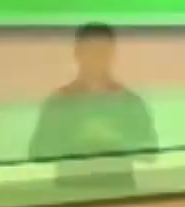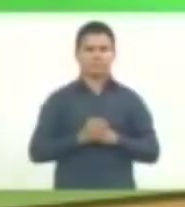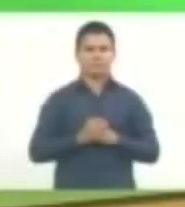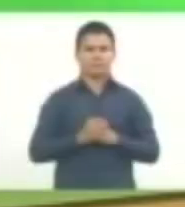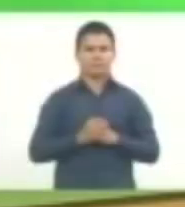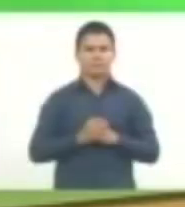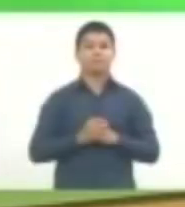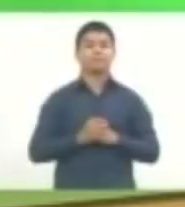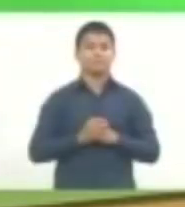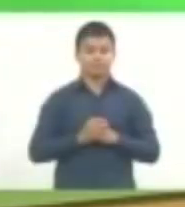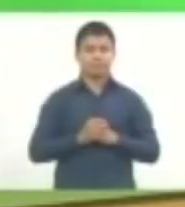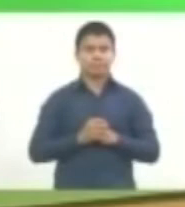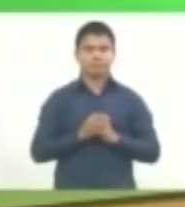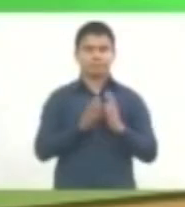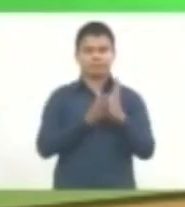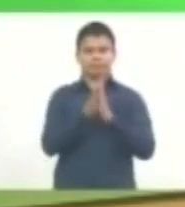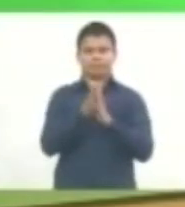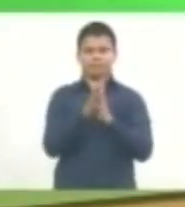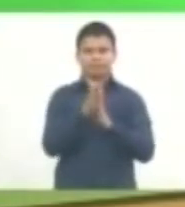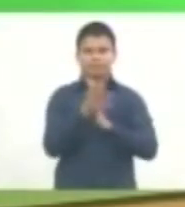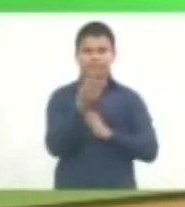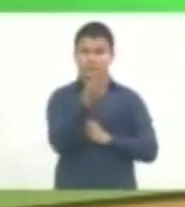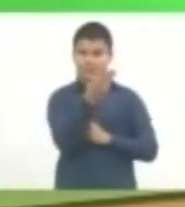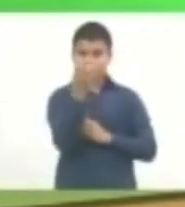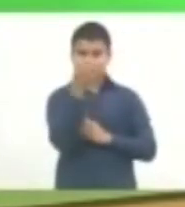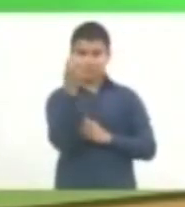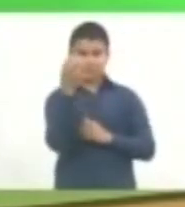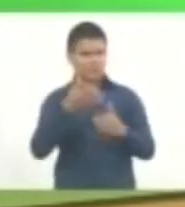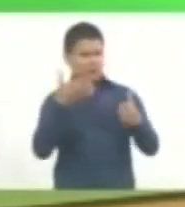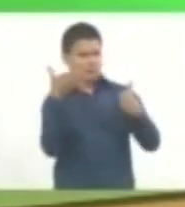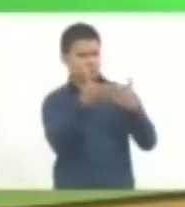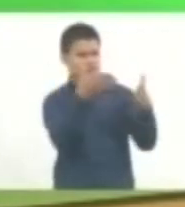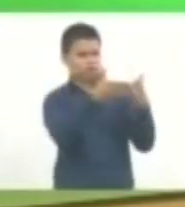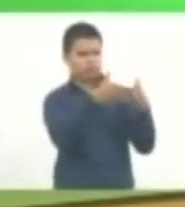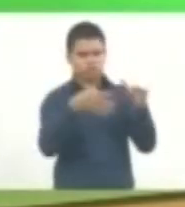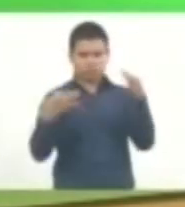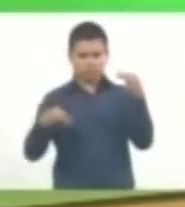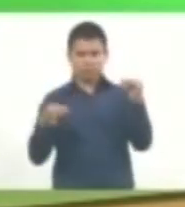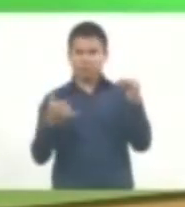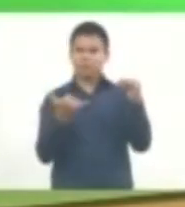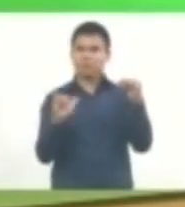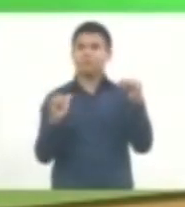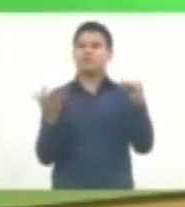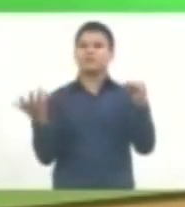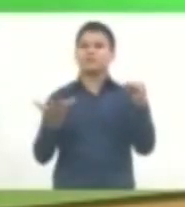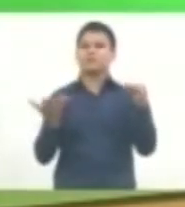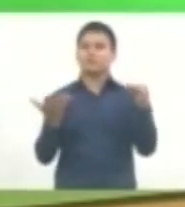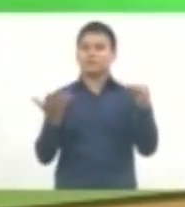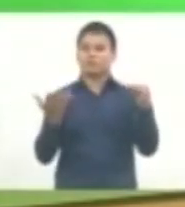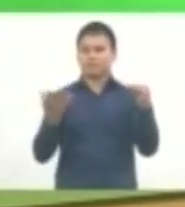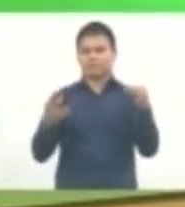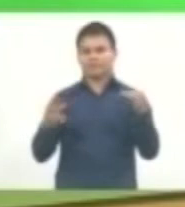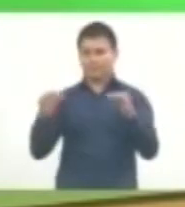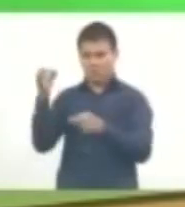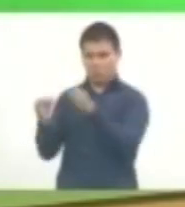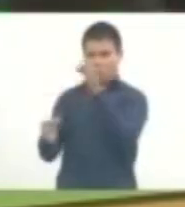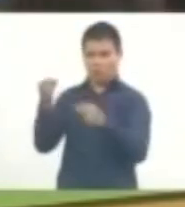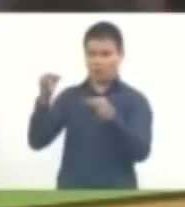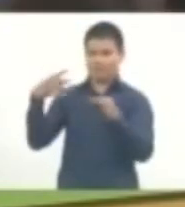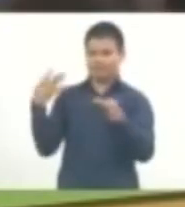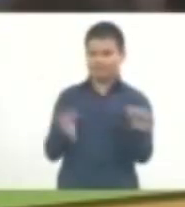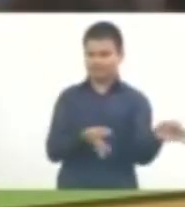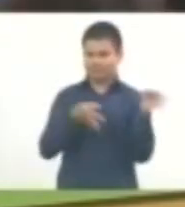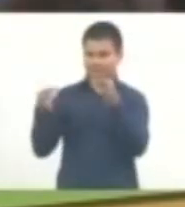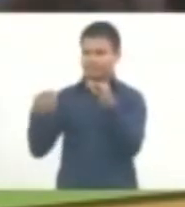hechos importantes: las primeras 300 tutelas en contra de la doble tributación ya fueron interpuestas en los juzgados de Barranquilla. Serán 1,500